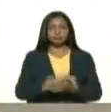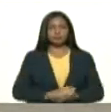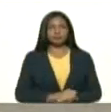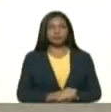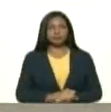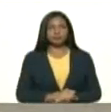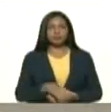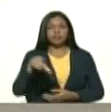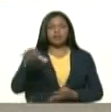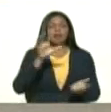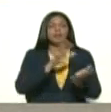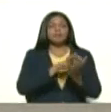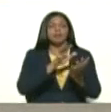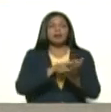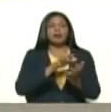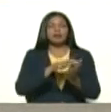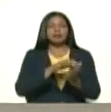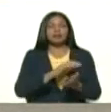Estado Nueva Esparta,